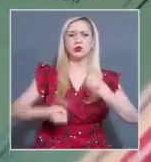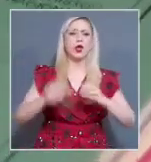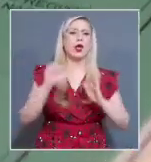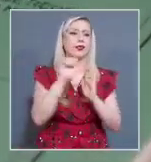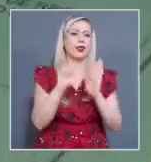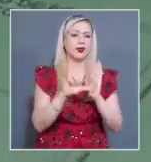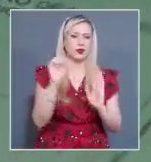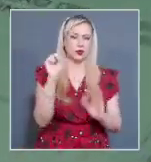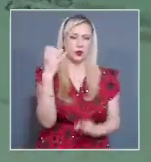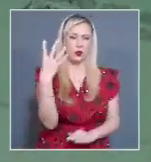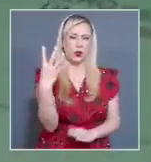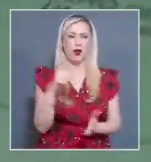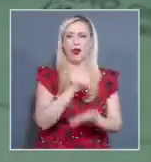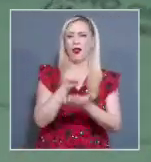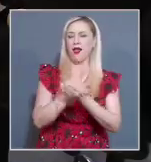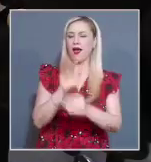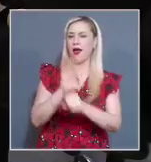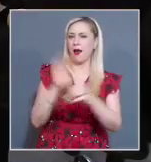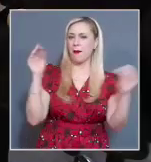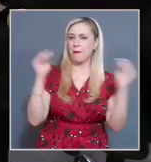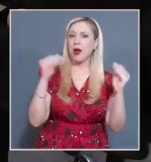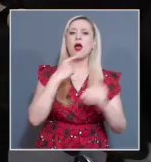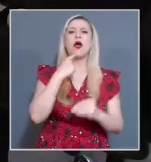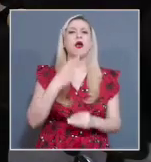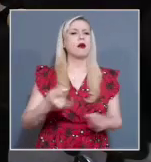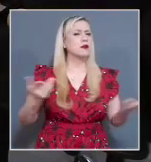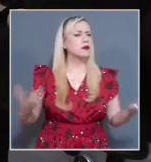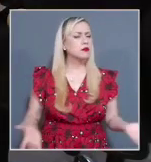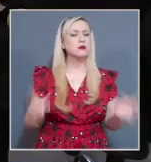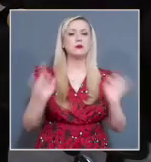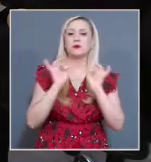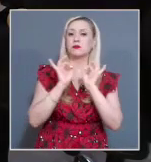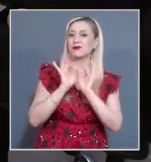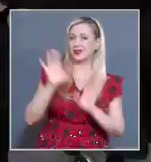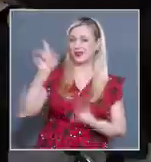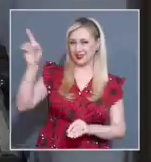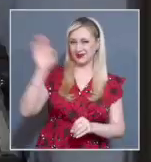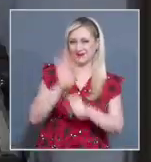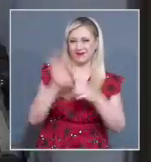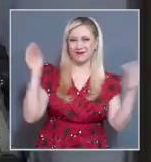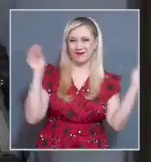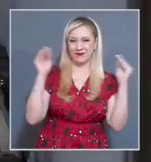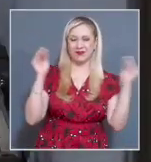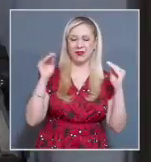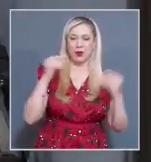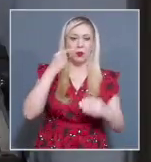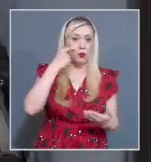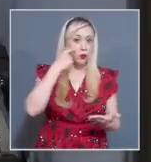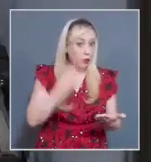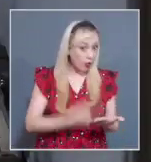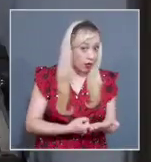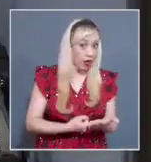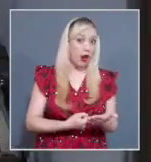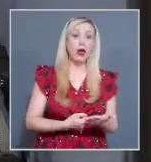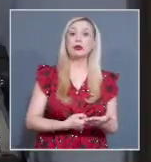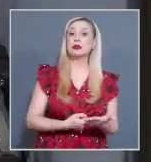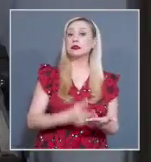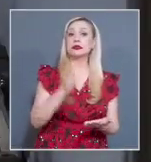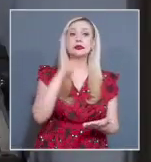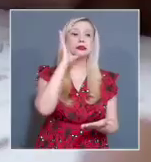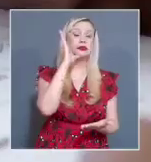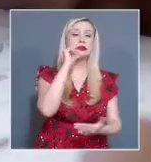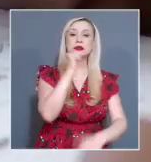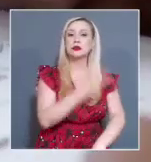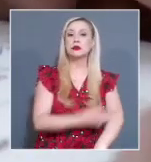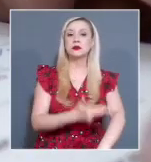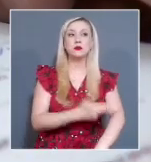la Ley de Amparo, que establece que cuando un órgano de amparo advierta de oficio una causal de improcedencia no alegada por las